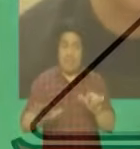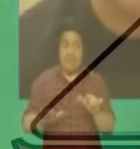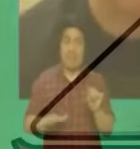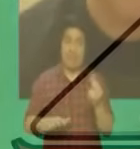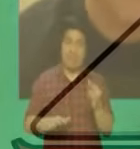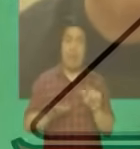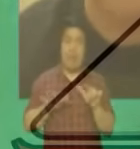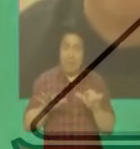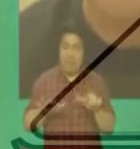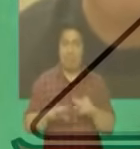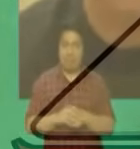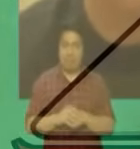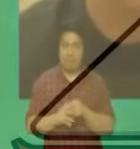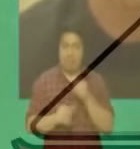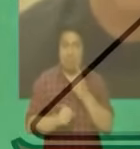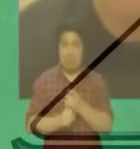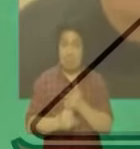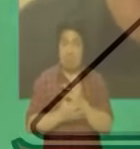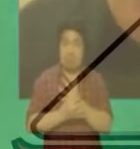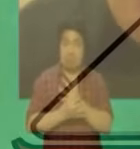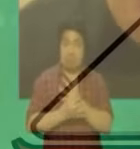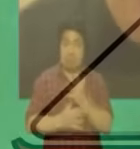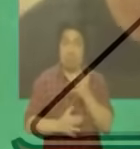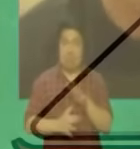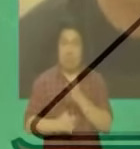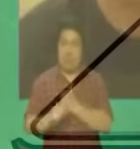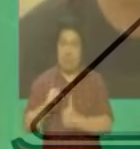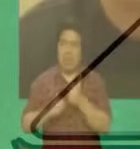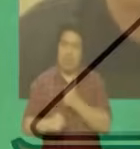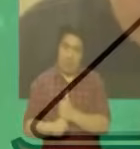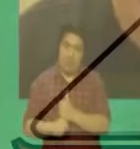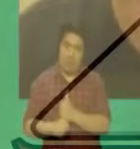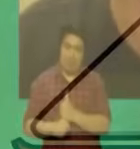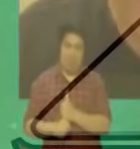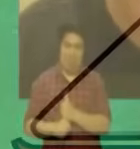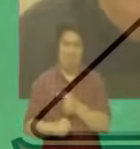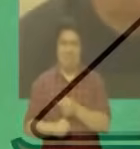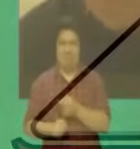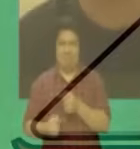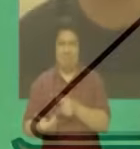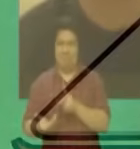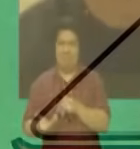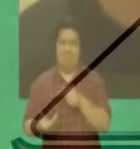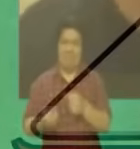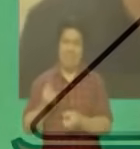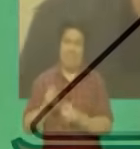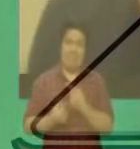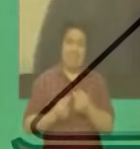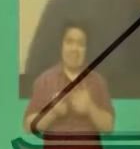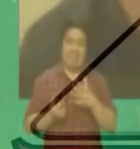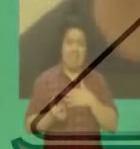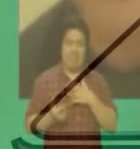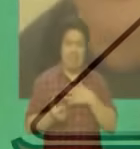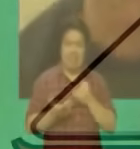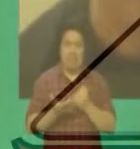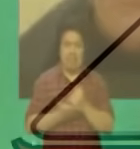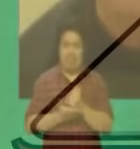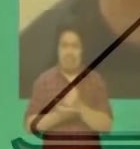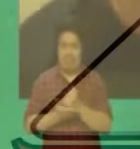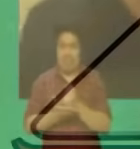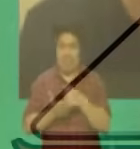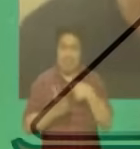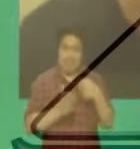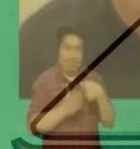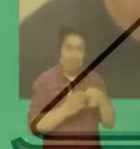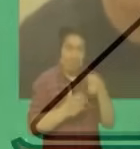Noviembre 17. A ver, primero dijeron que el video tenía 10 años. Ah. Que había sido cuando el chavo tenía 17 años. Y ahí fue cuando decidí publicar el otro